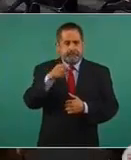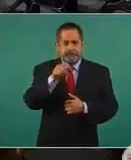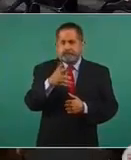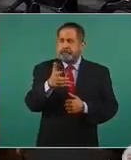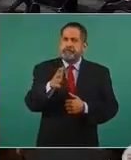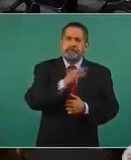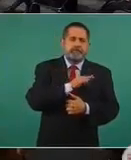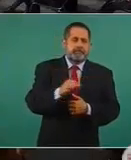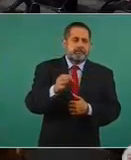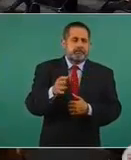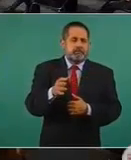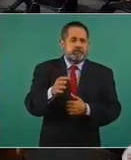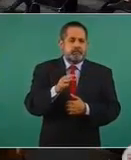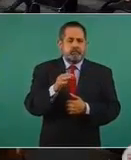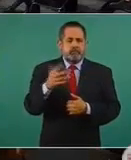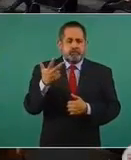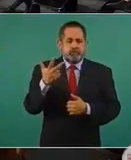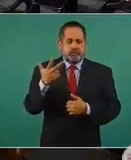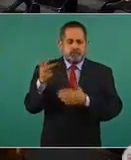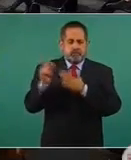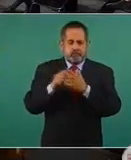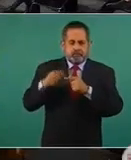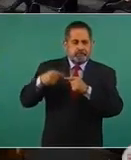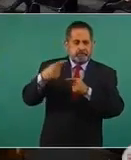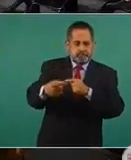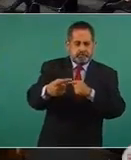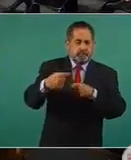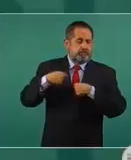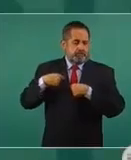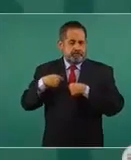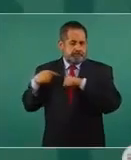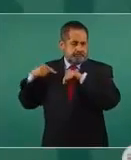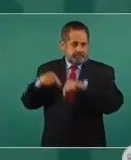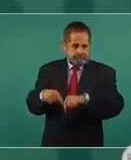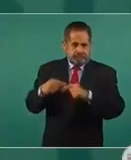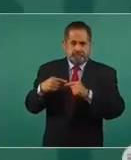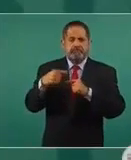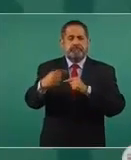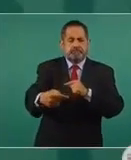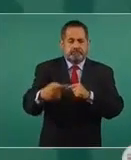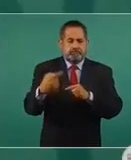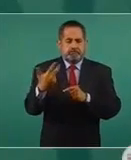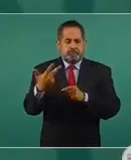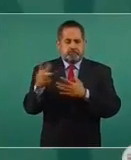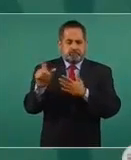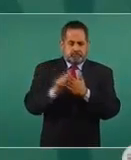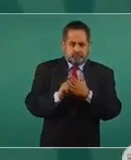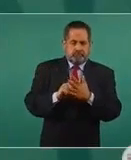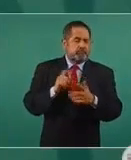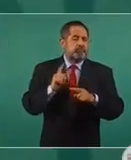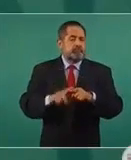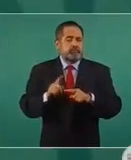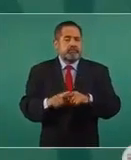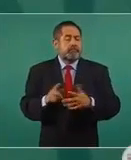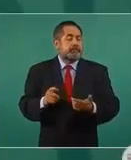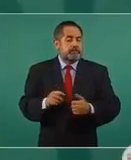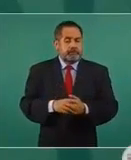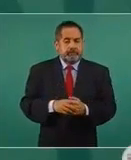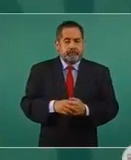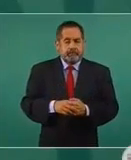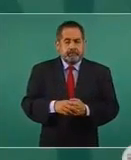o menos unos 8 meses después de que yo arribé a esa guarnición, es